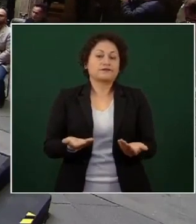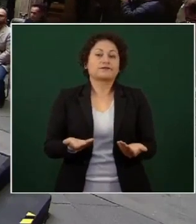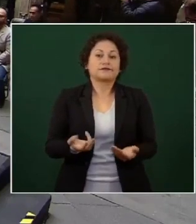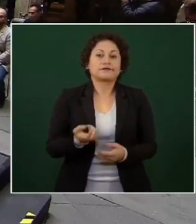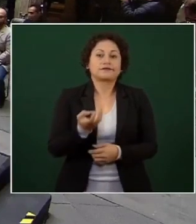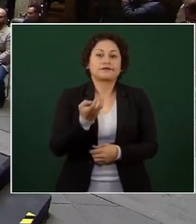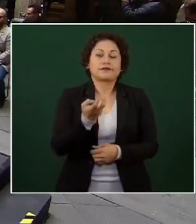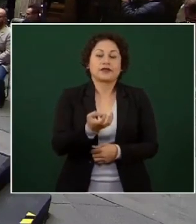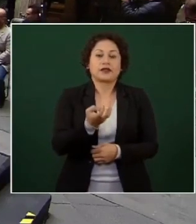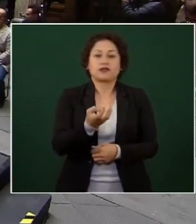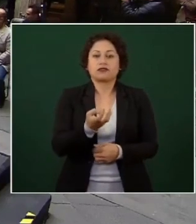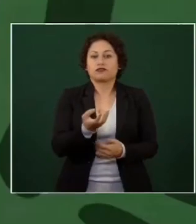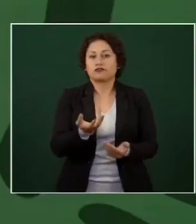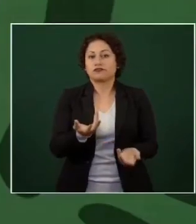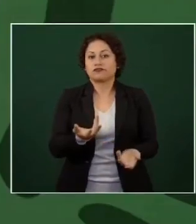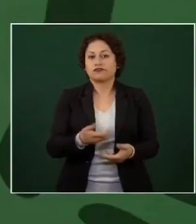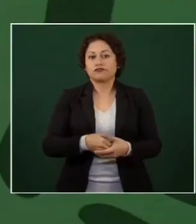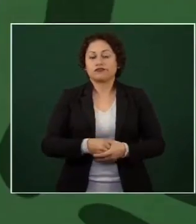en sí es